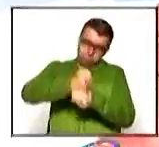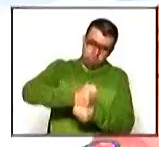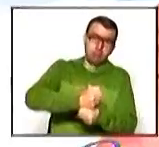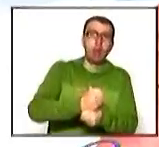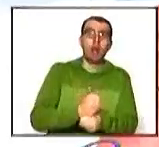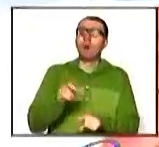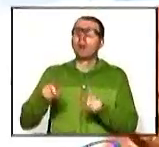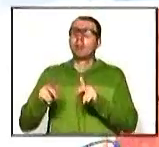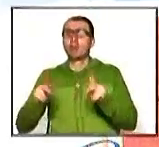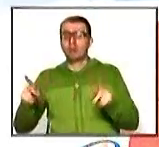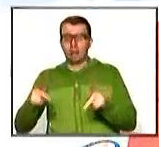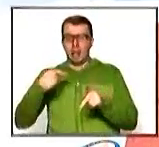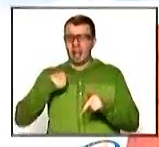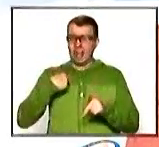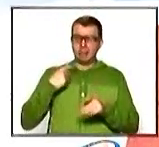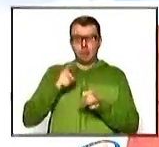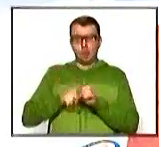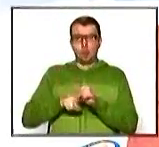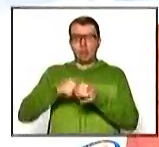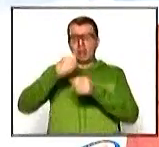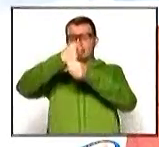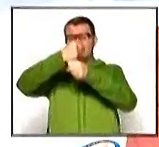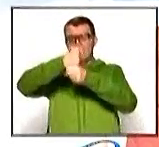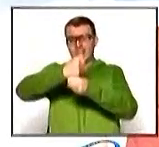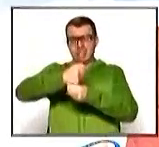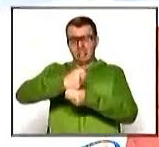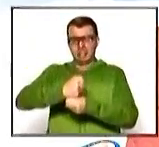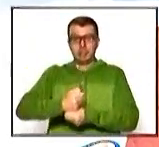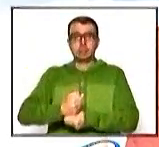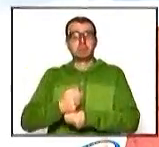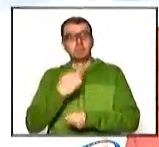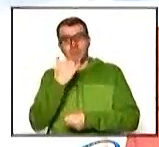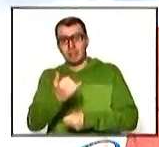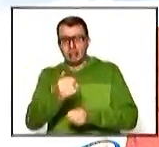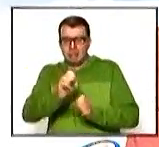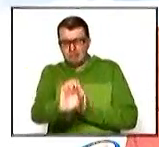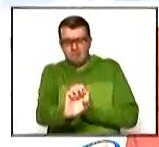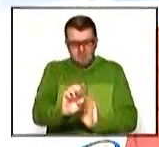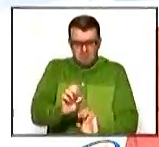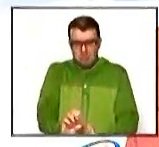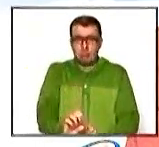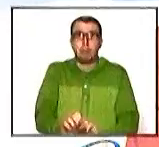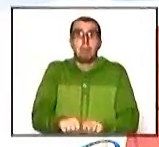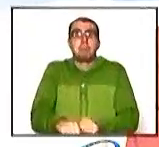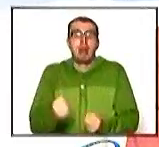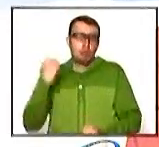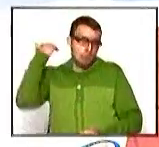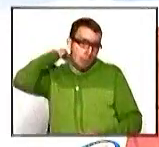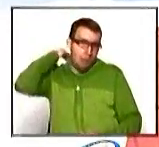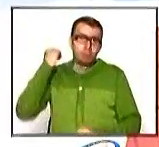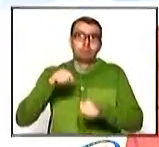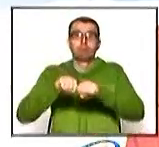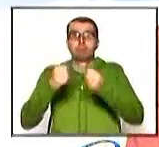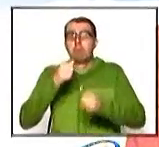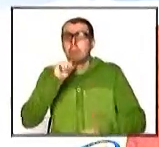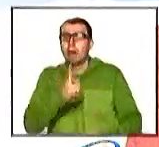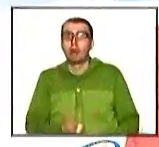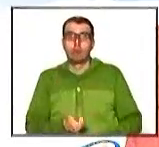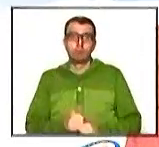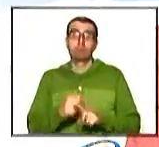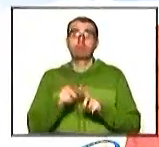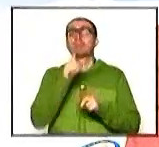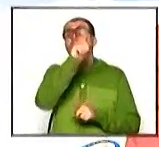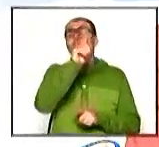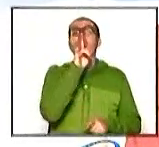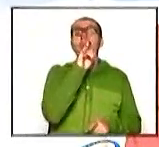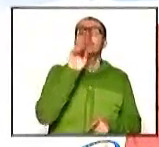empiezan a manipular la columna, pues, o el sobandero, y hacen peor daño. Pero Estados Unidos y